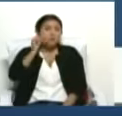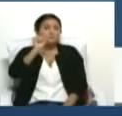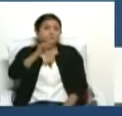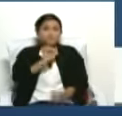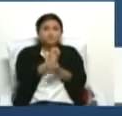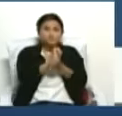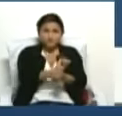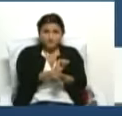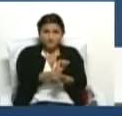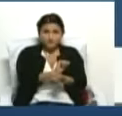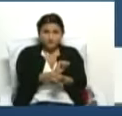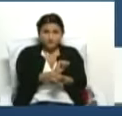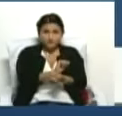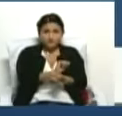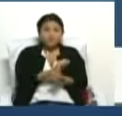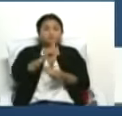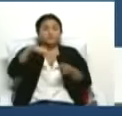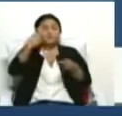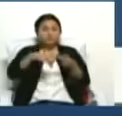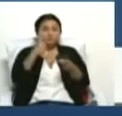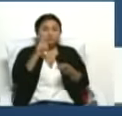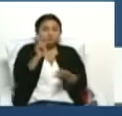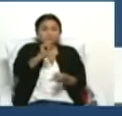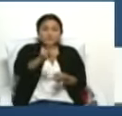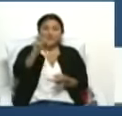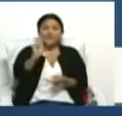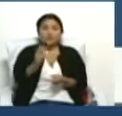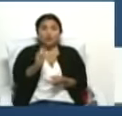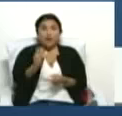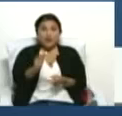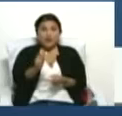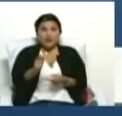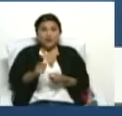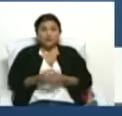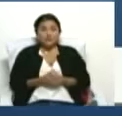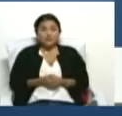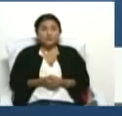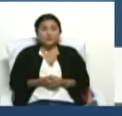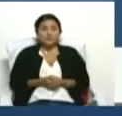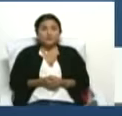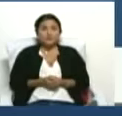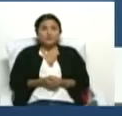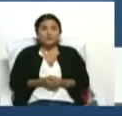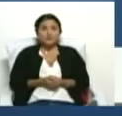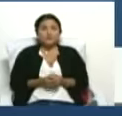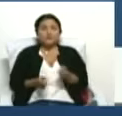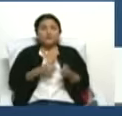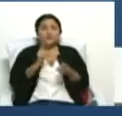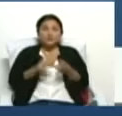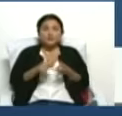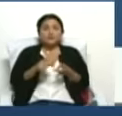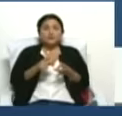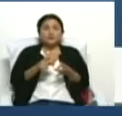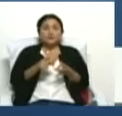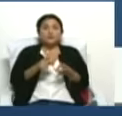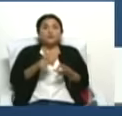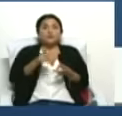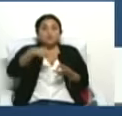manera inmediata, será presentada ante tal tribunal y se la solicitará tal y cual medida